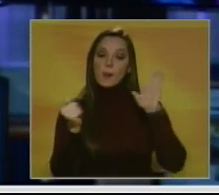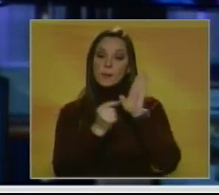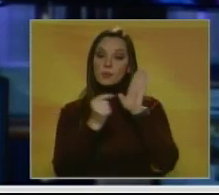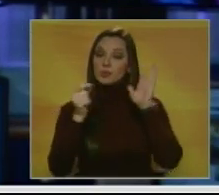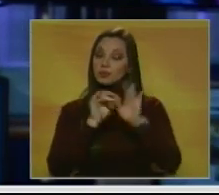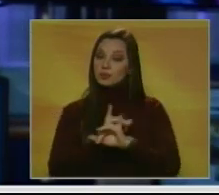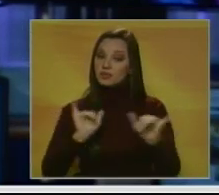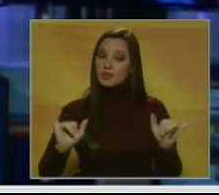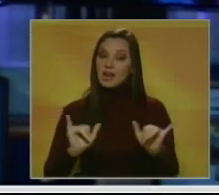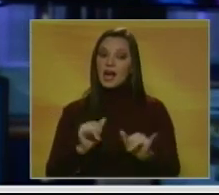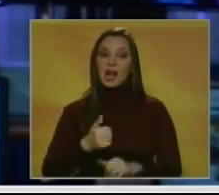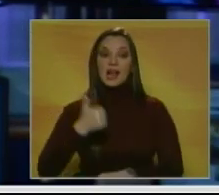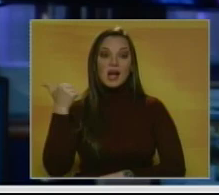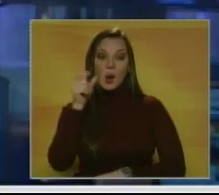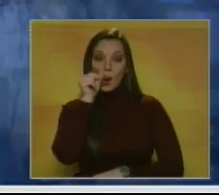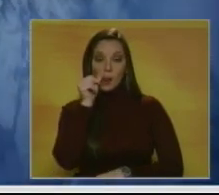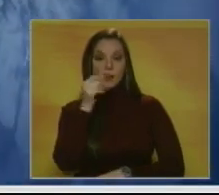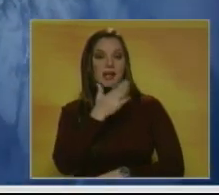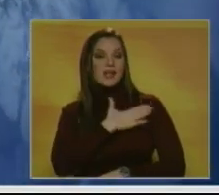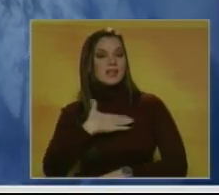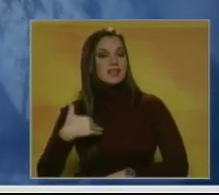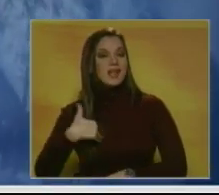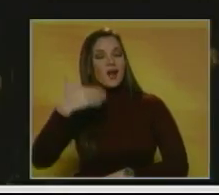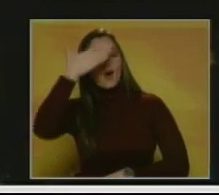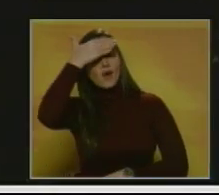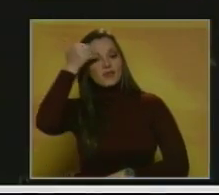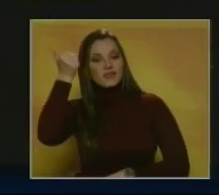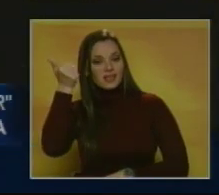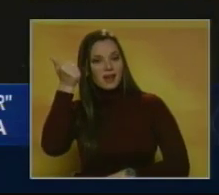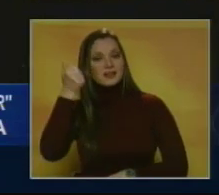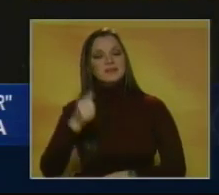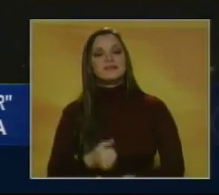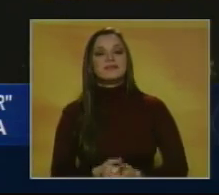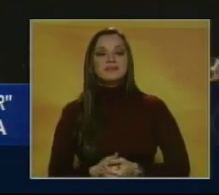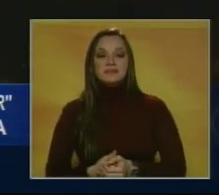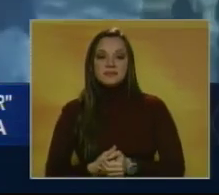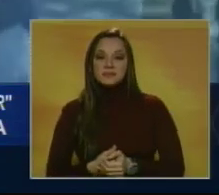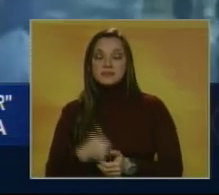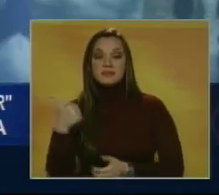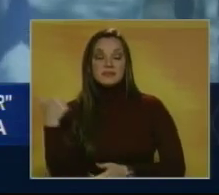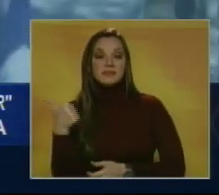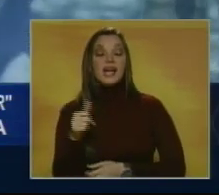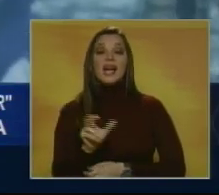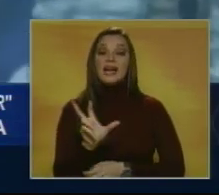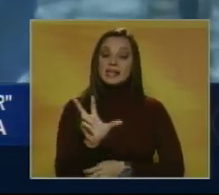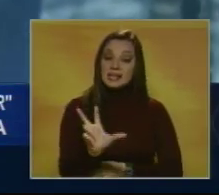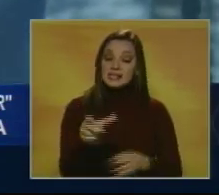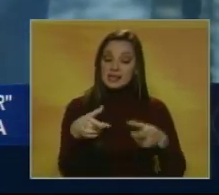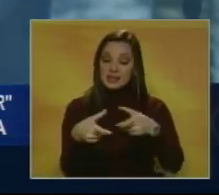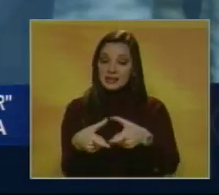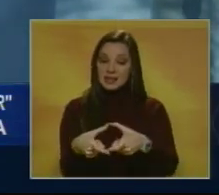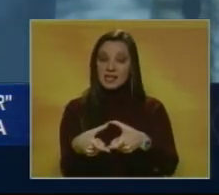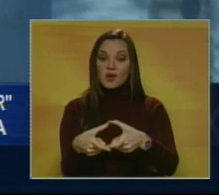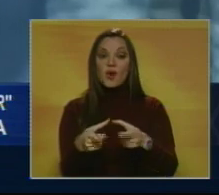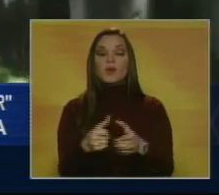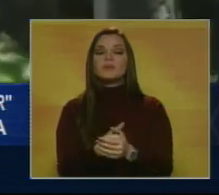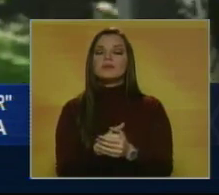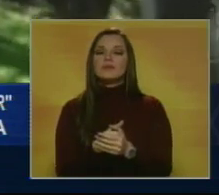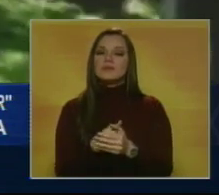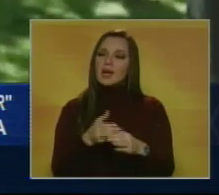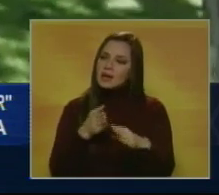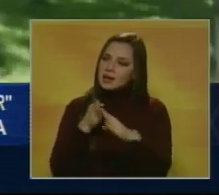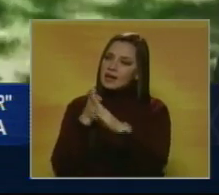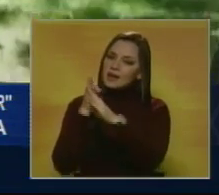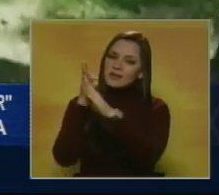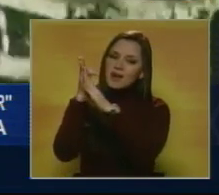Álvarez y su nuevo video Quiero Olvidar. El cantante urbano estrena el clip del tercer sencillo promocional del disco De Camino Pa' la